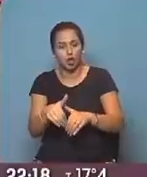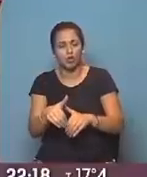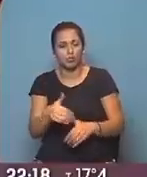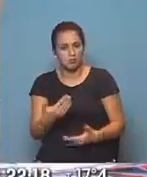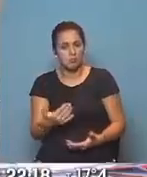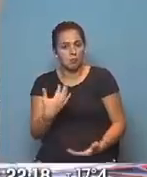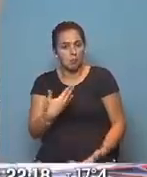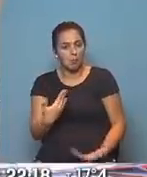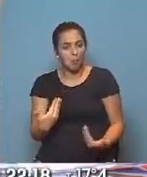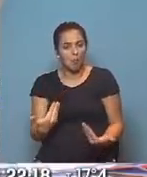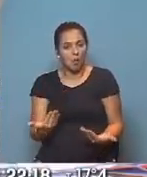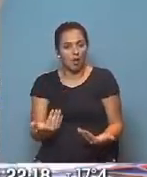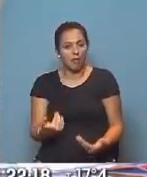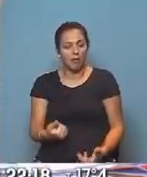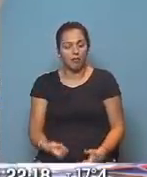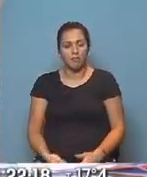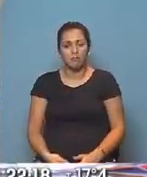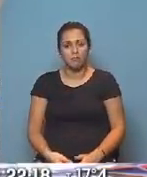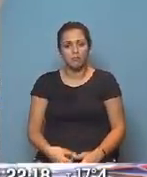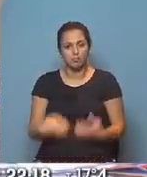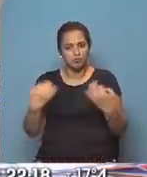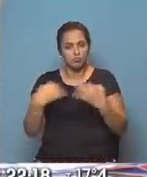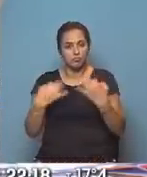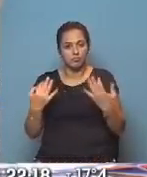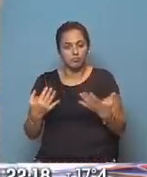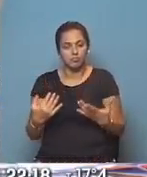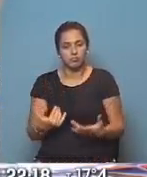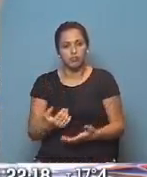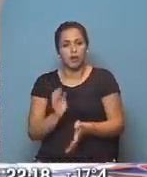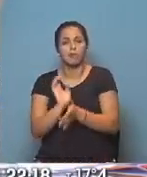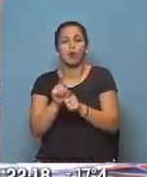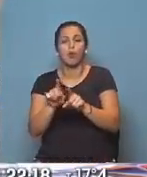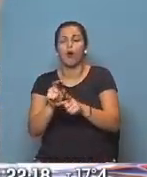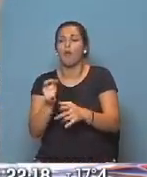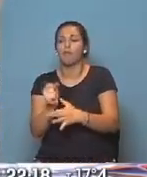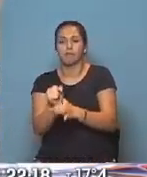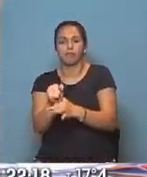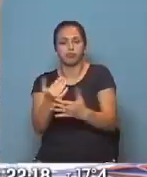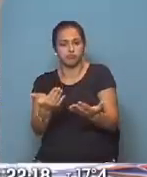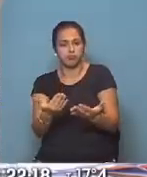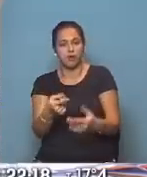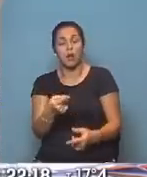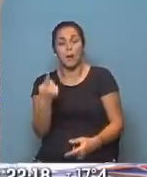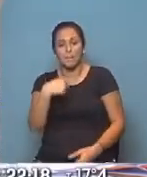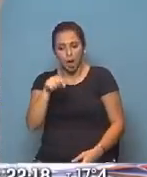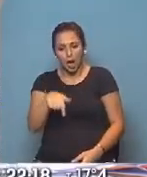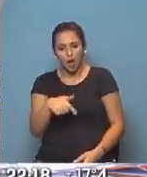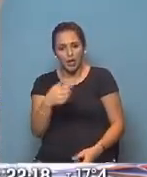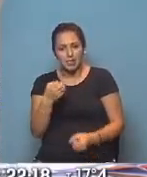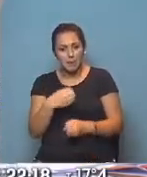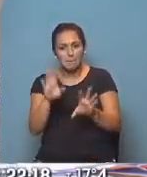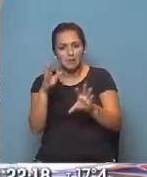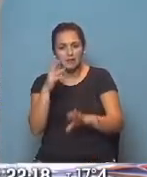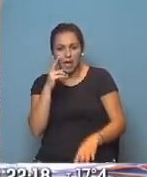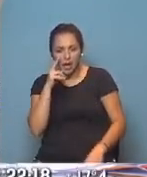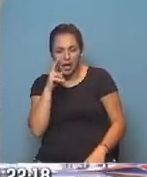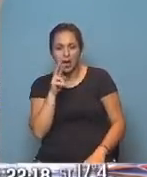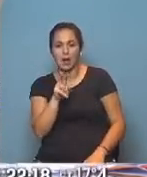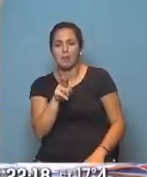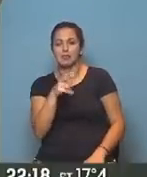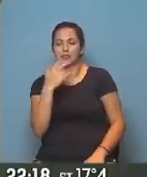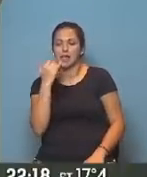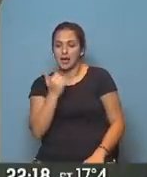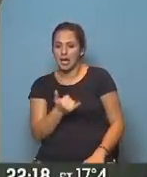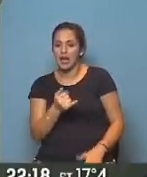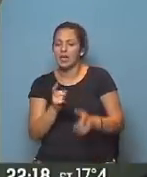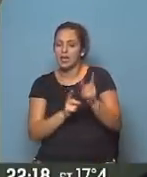ganando elecciones y que eran populares, son populares todavía. Sin embargo, empieza a verse también los pies de barro de estos me